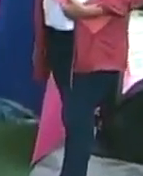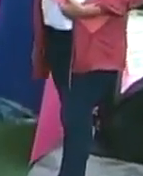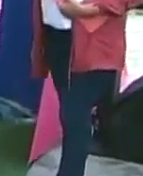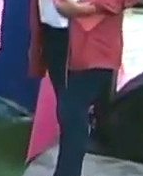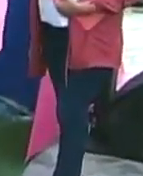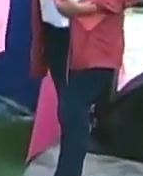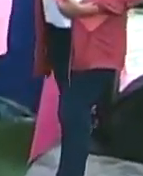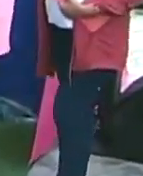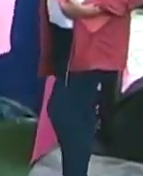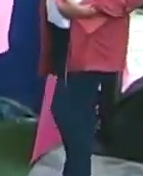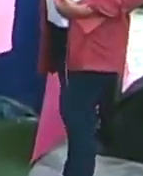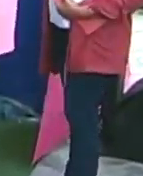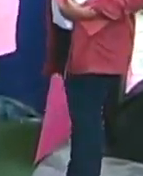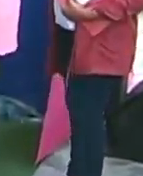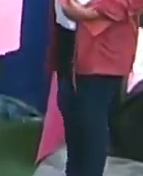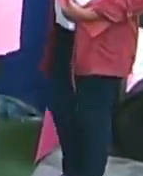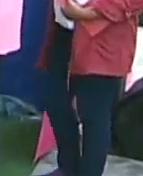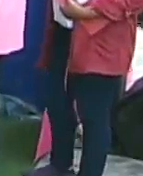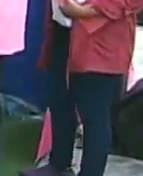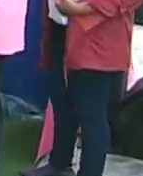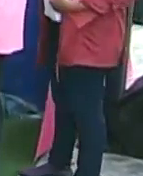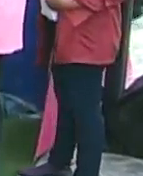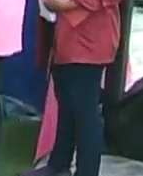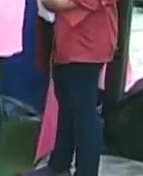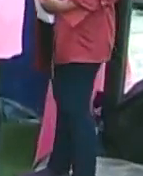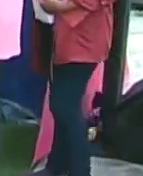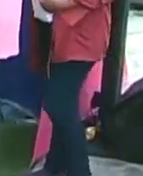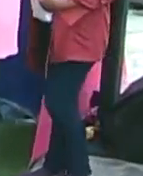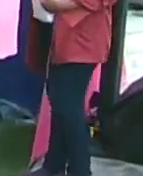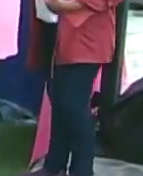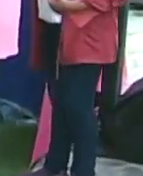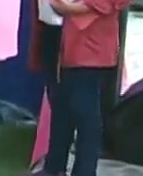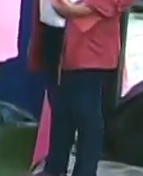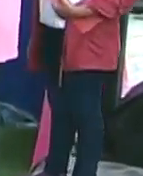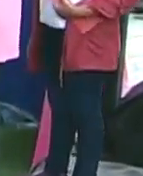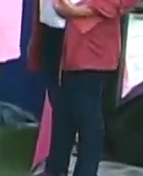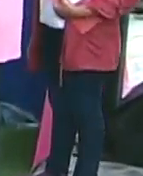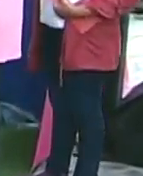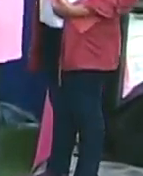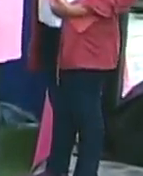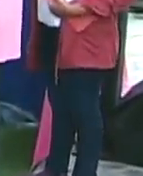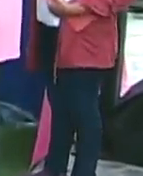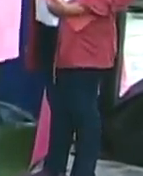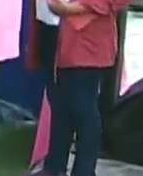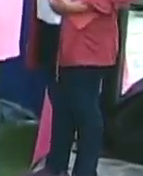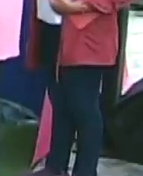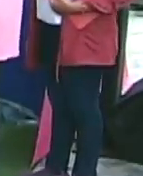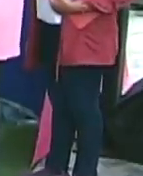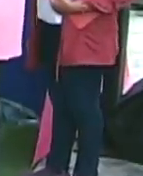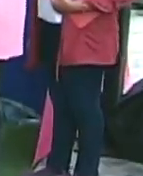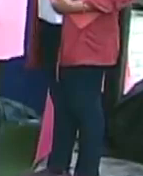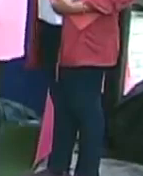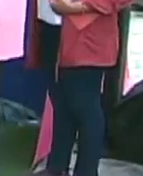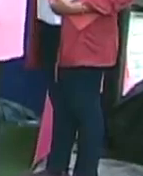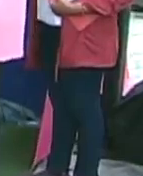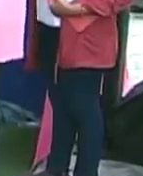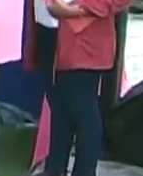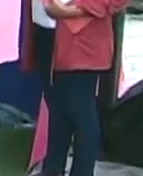está conformando este Congreso Venezolano de Mujeres. Este Congreso Venezolano de